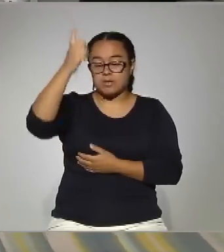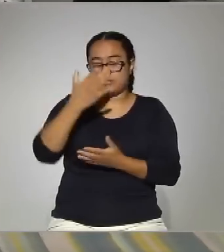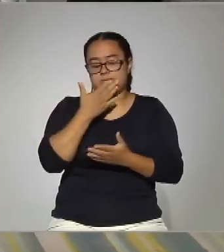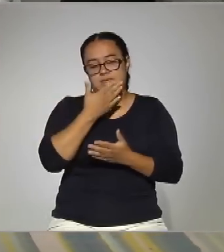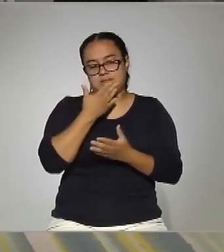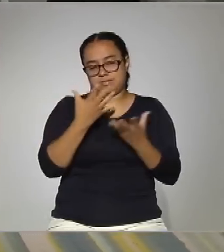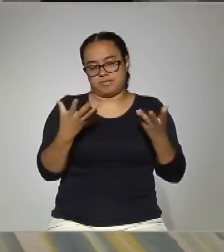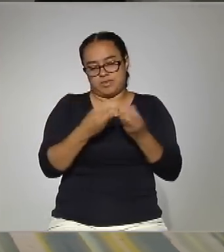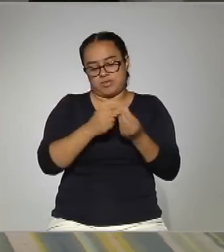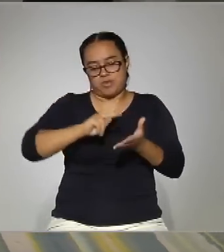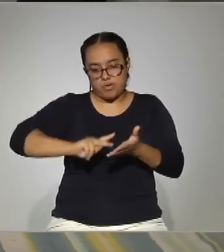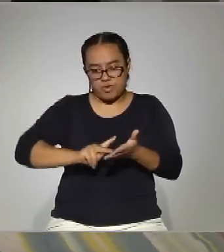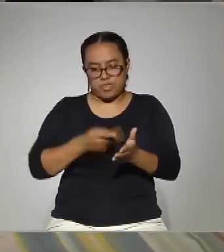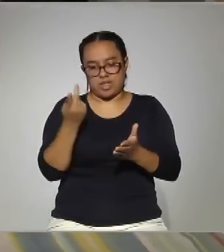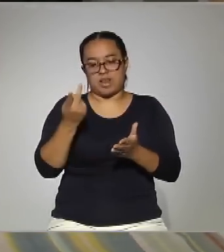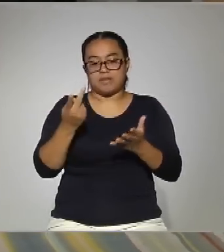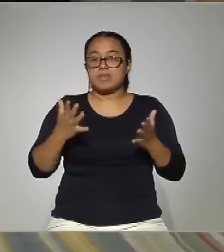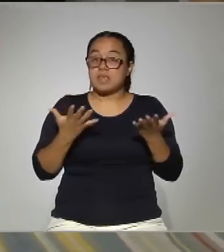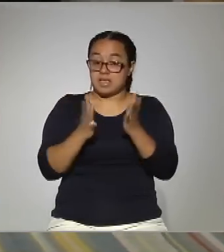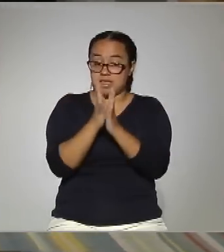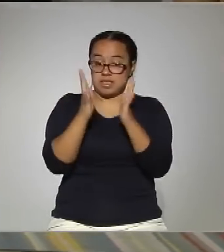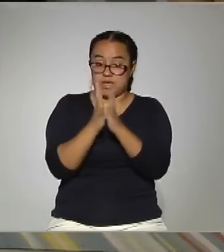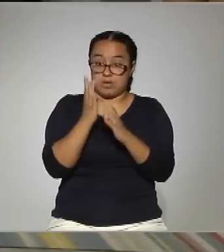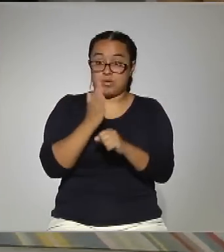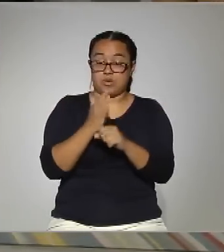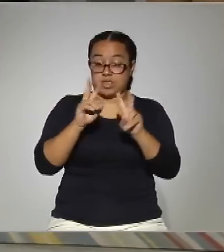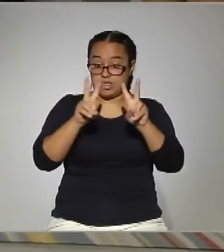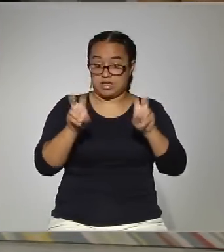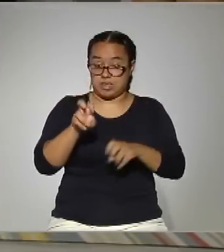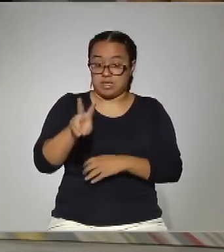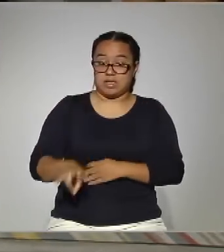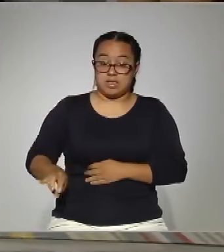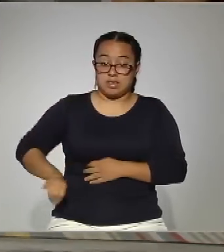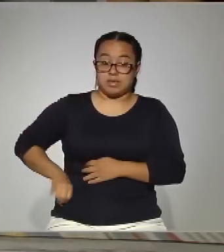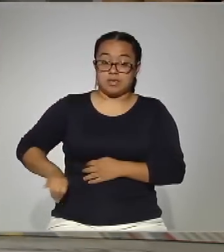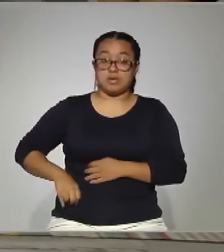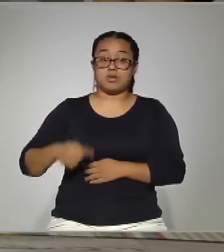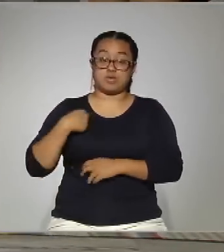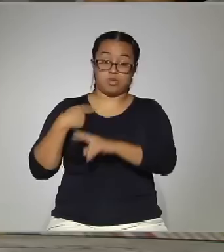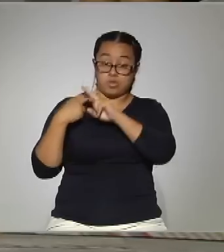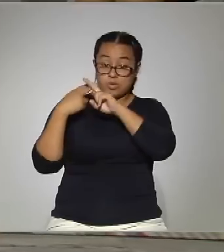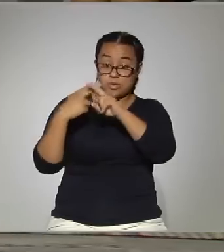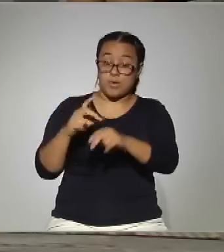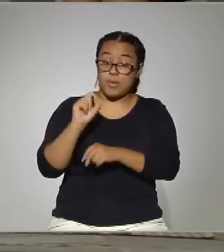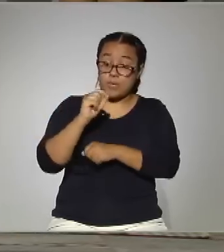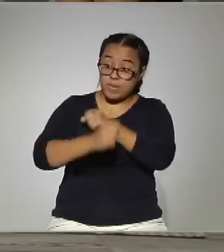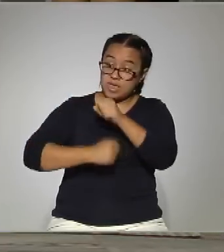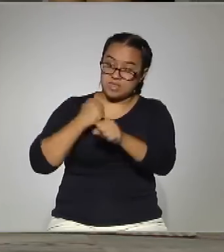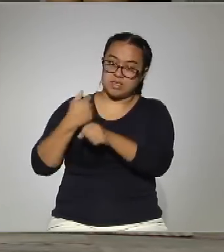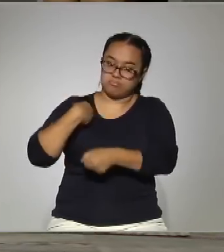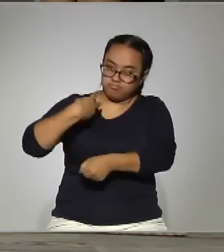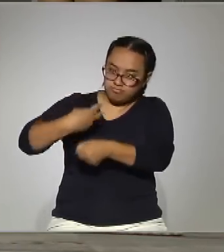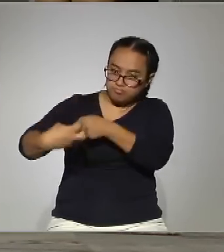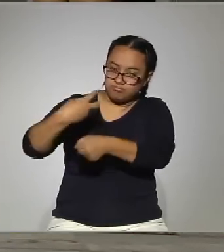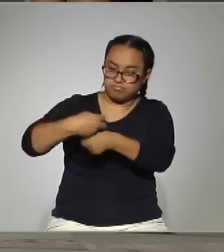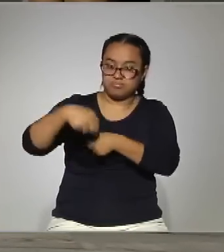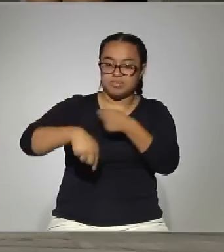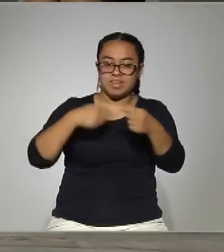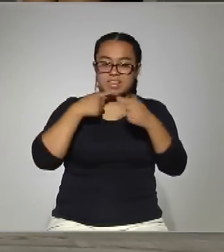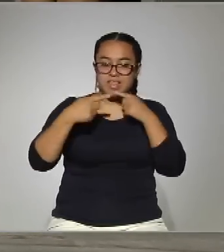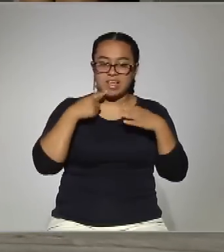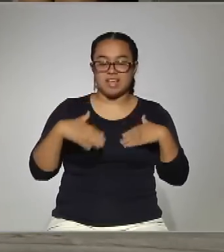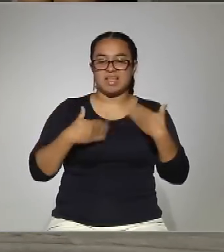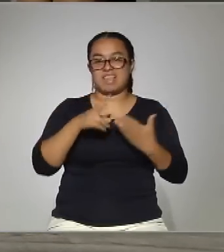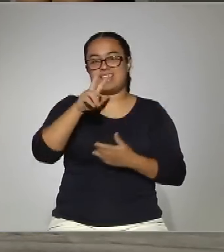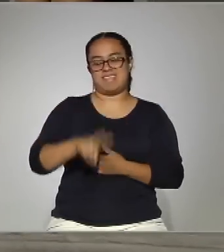acompañándonos nuevamente y participando en este tema tan interesante. Estoy cumpliendo 20 años de estar como invitada en Diálogos en Confianza, así que